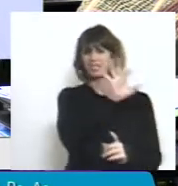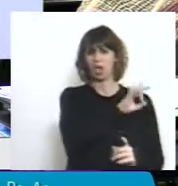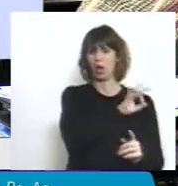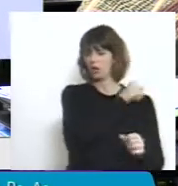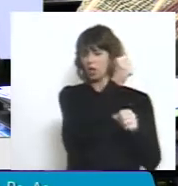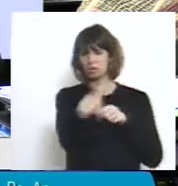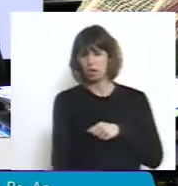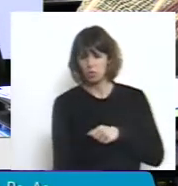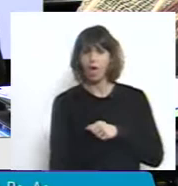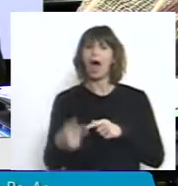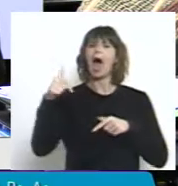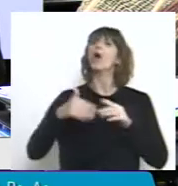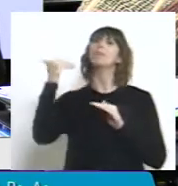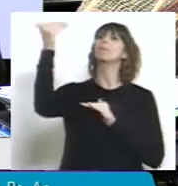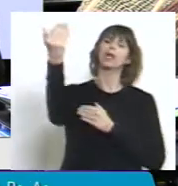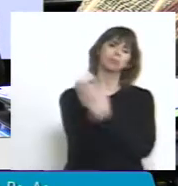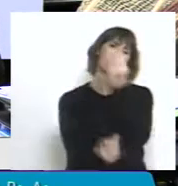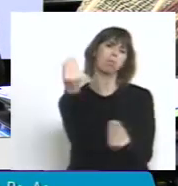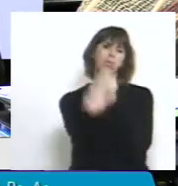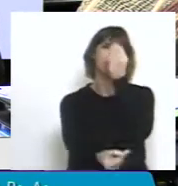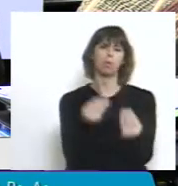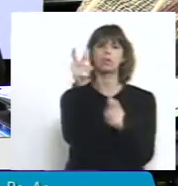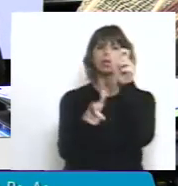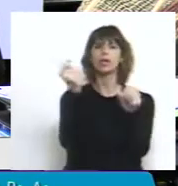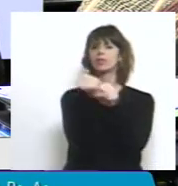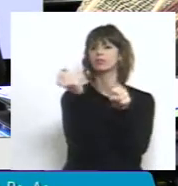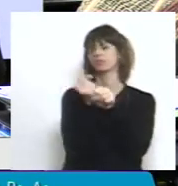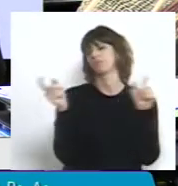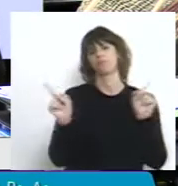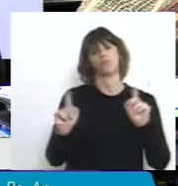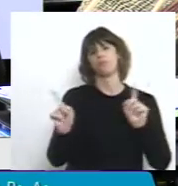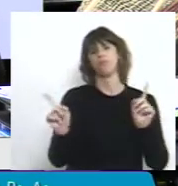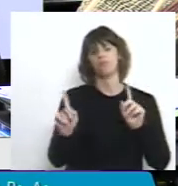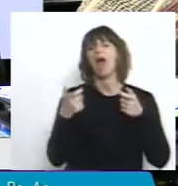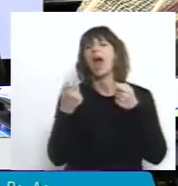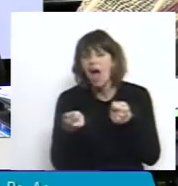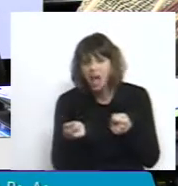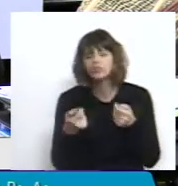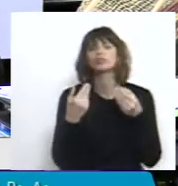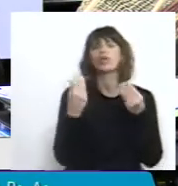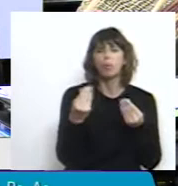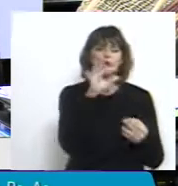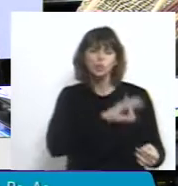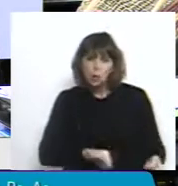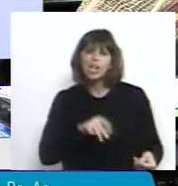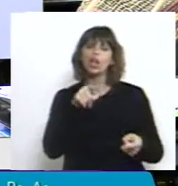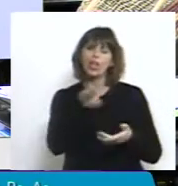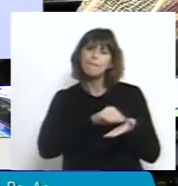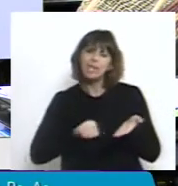públicos. El gasto de administración gubernamental dentro de todo el presupuesto, así como lo que estamos previendo para el 2016, es